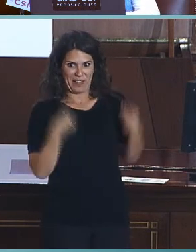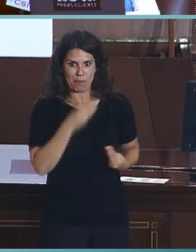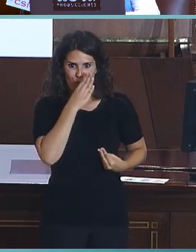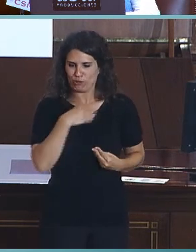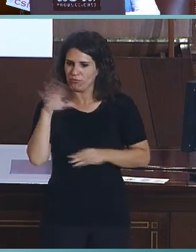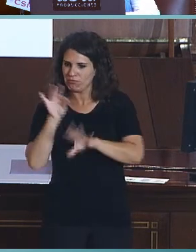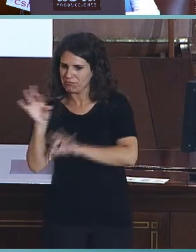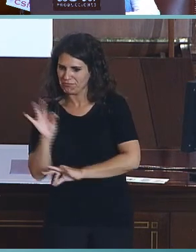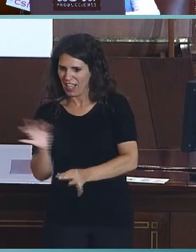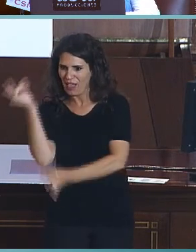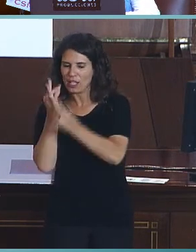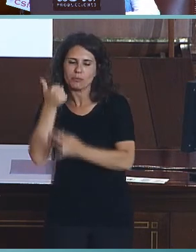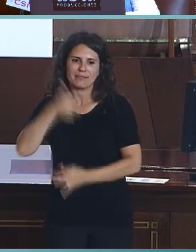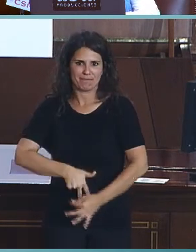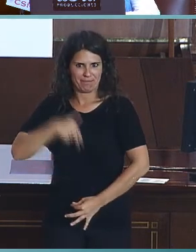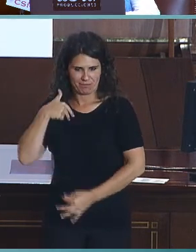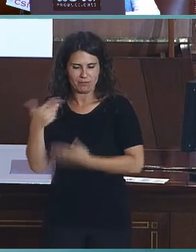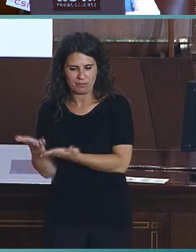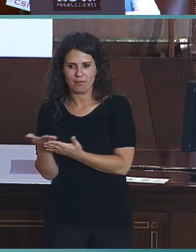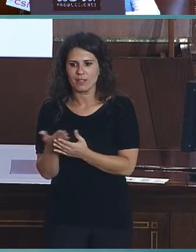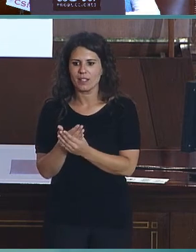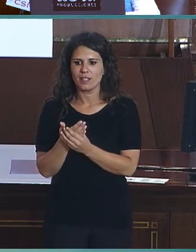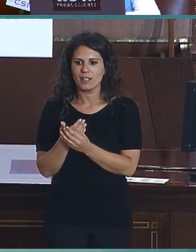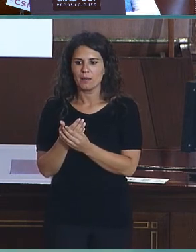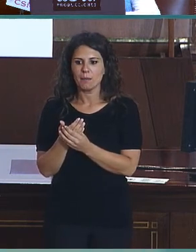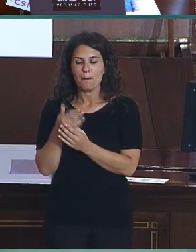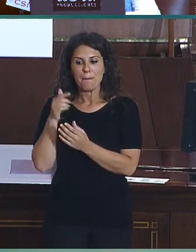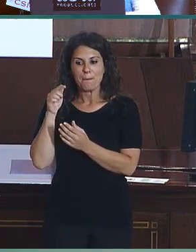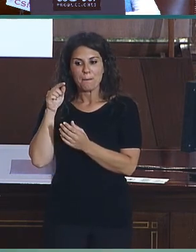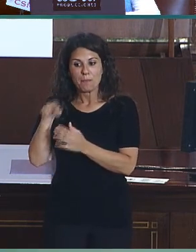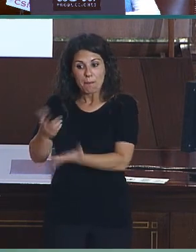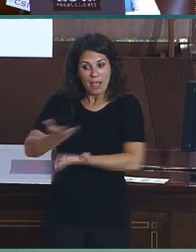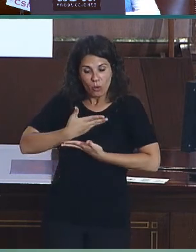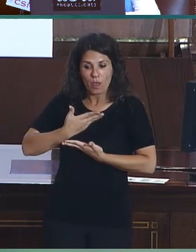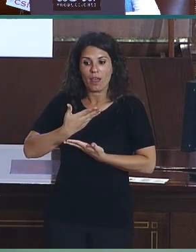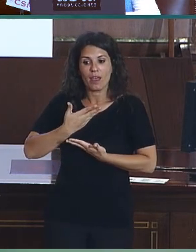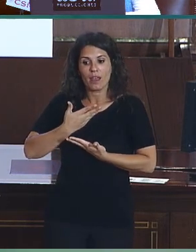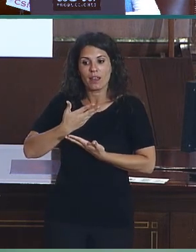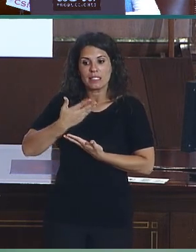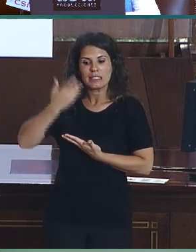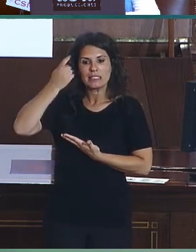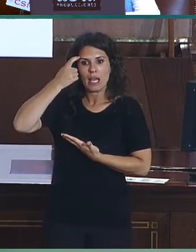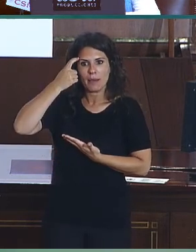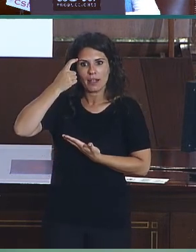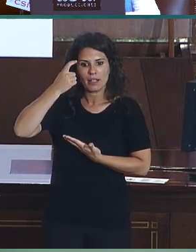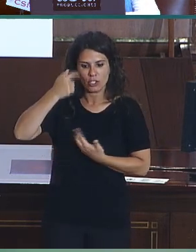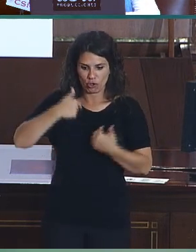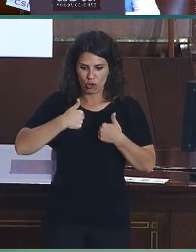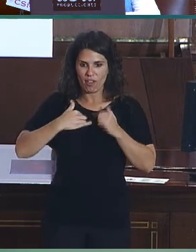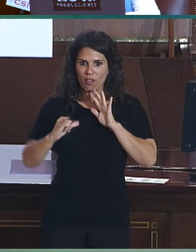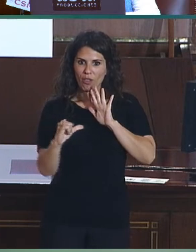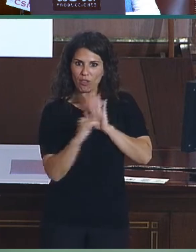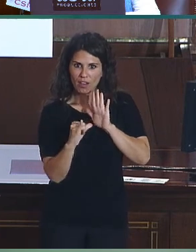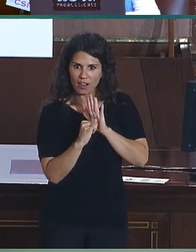que ver con los sensibles, que son las personas usuarias de la lengua de signos, con las necesidades